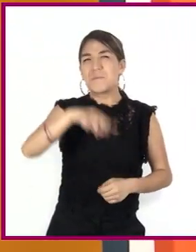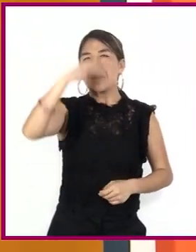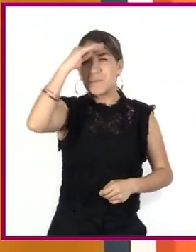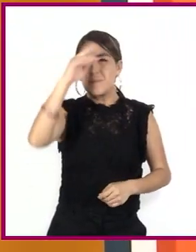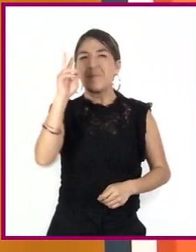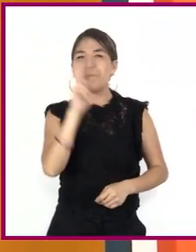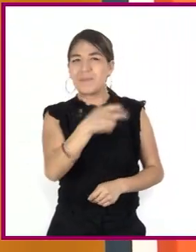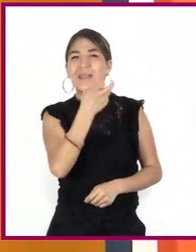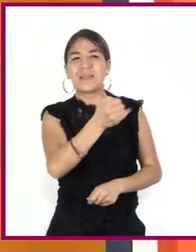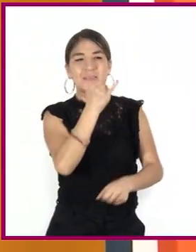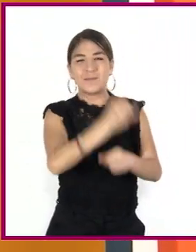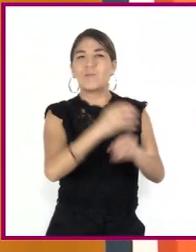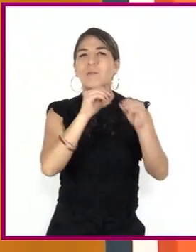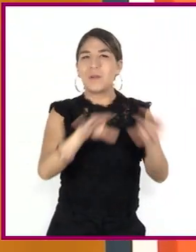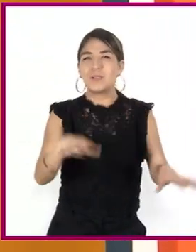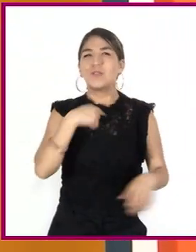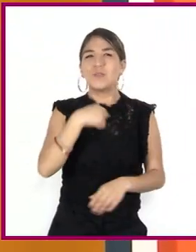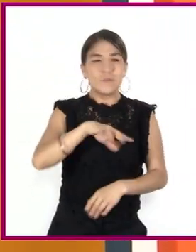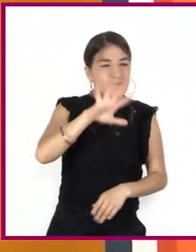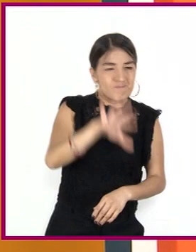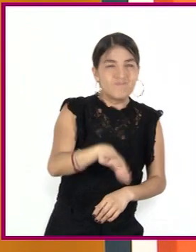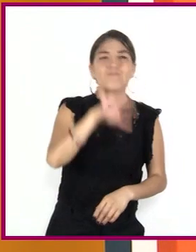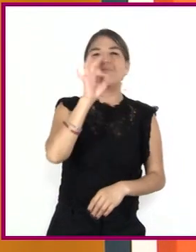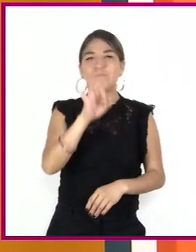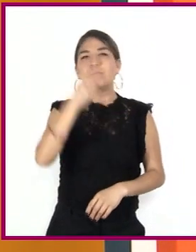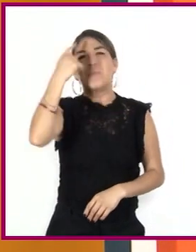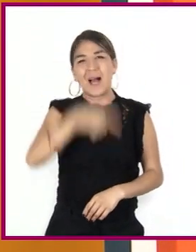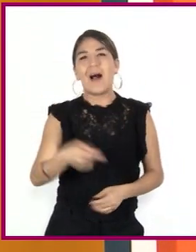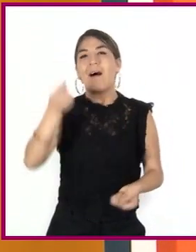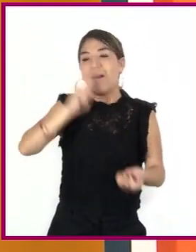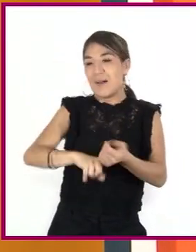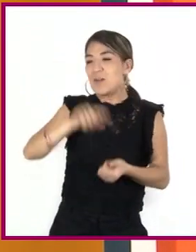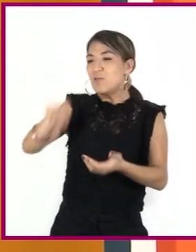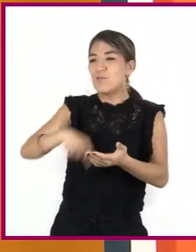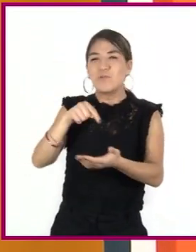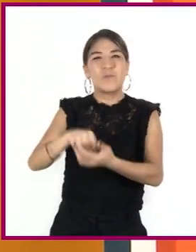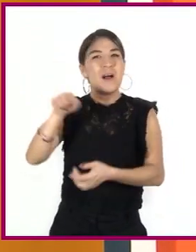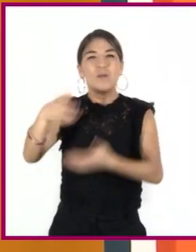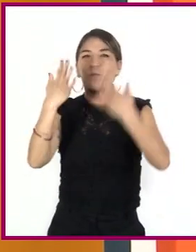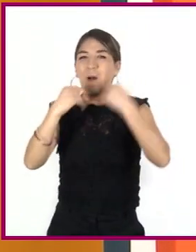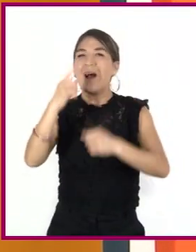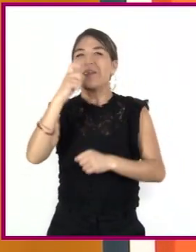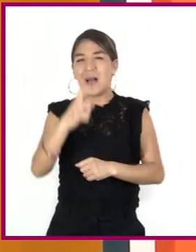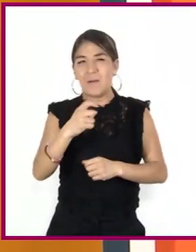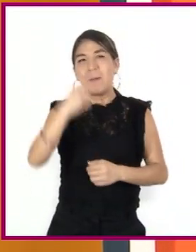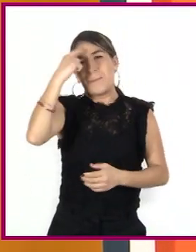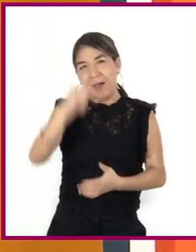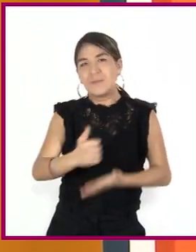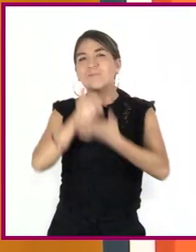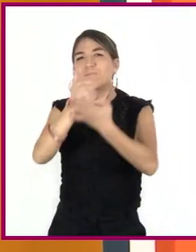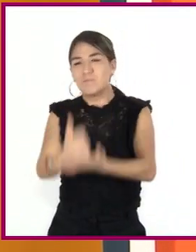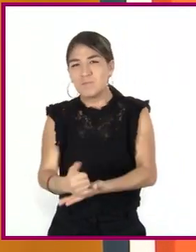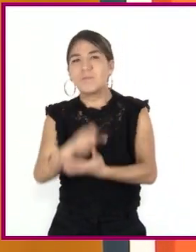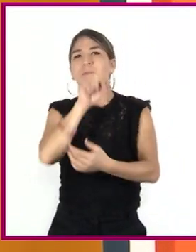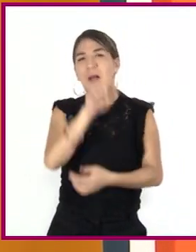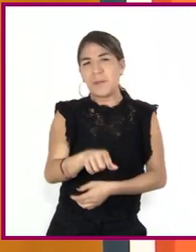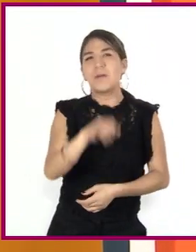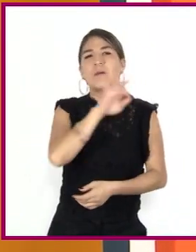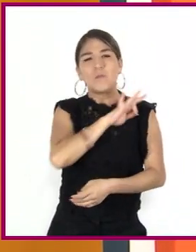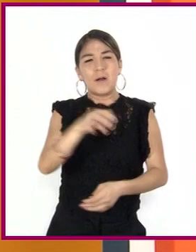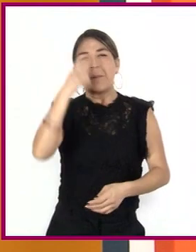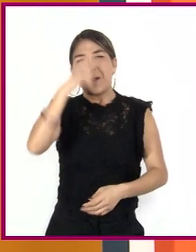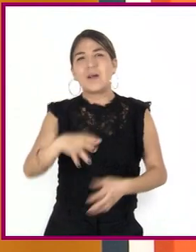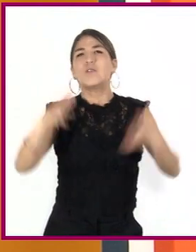en la información que encontré para contar con agua en lugares que carecen de ella, pero que al mismo tiempo tienen una gran cantidad